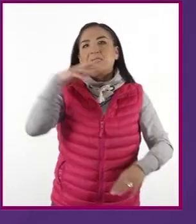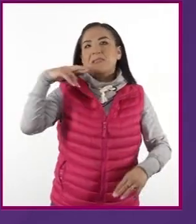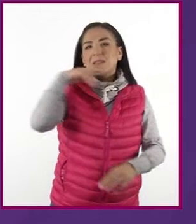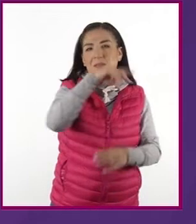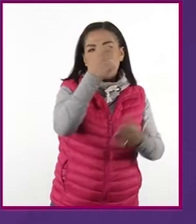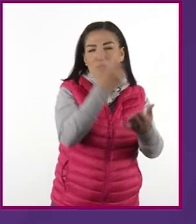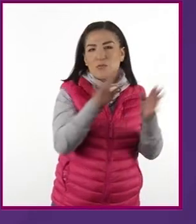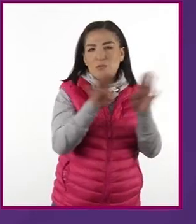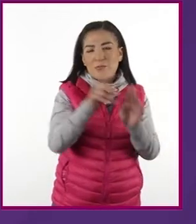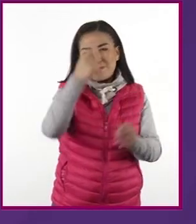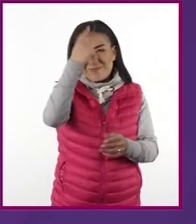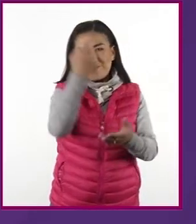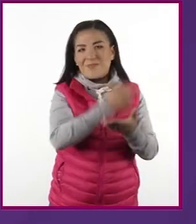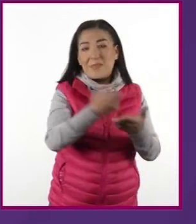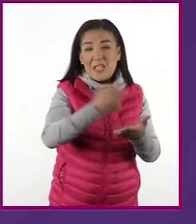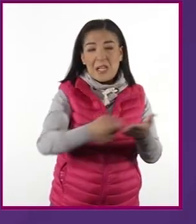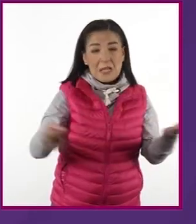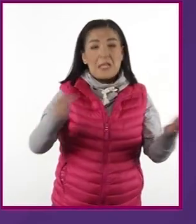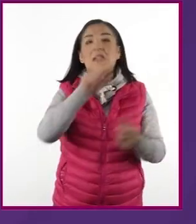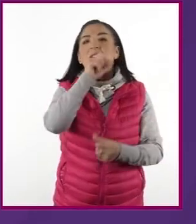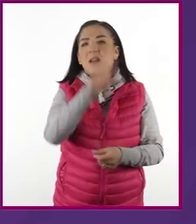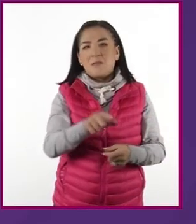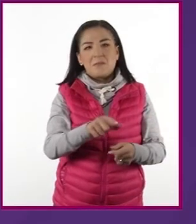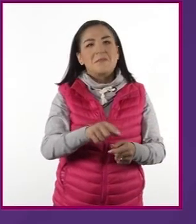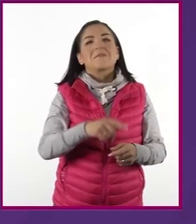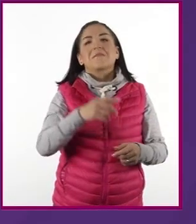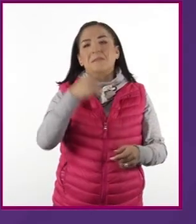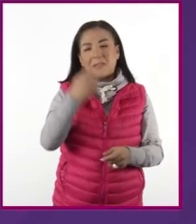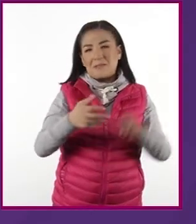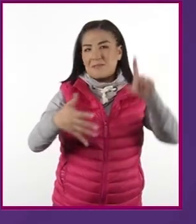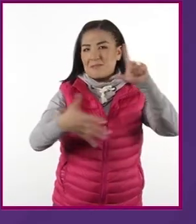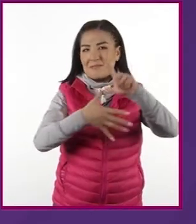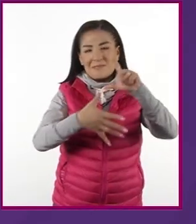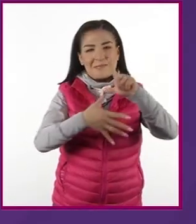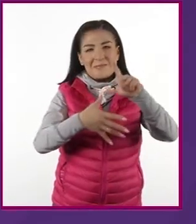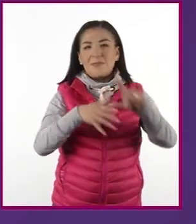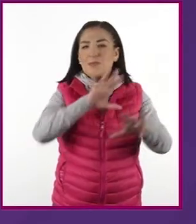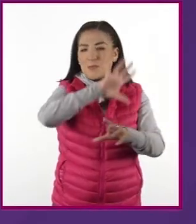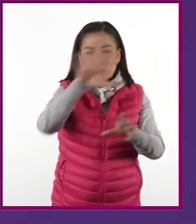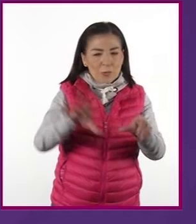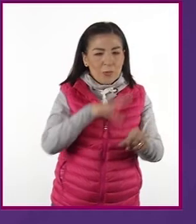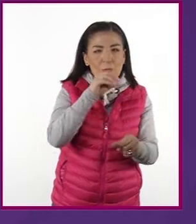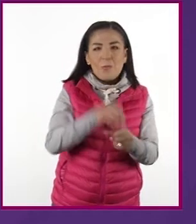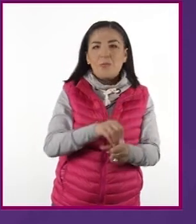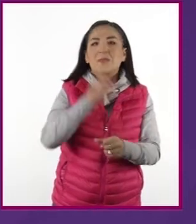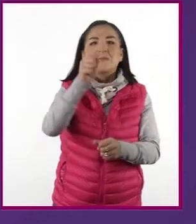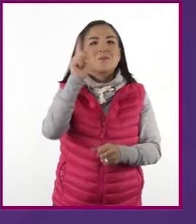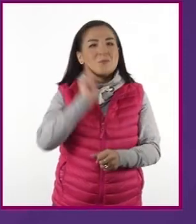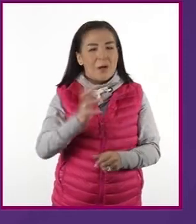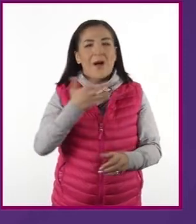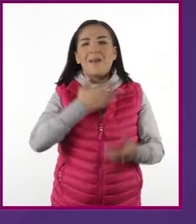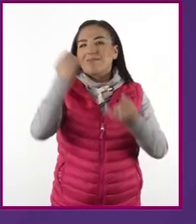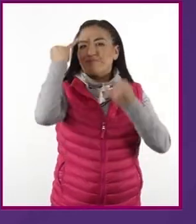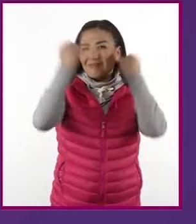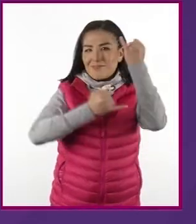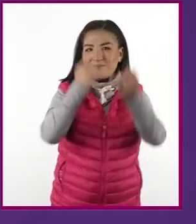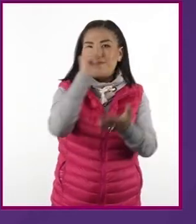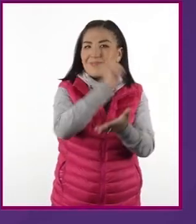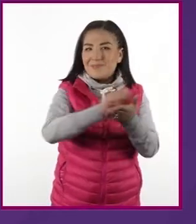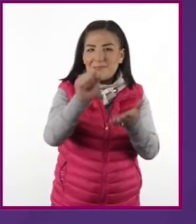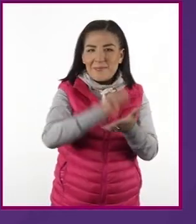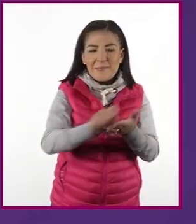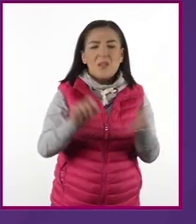y ancho de nuestra América. El conjunto intenta ser fiel al fenómeno de la